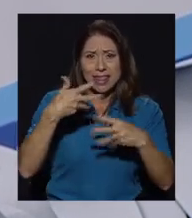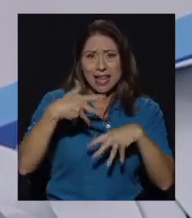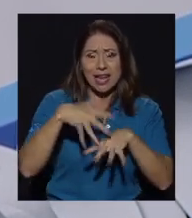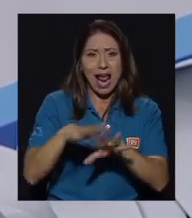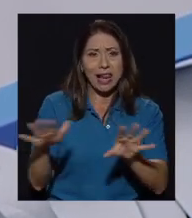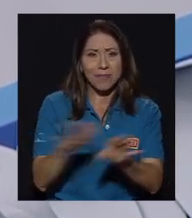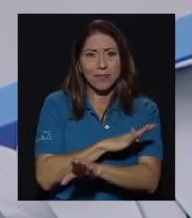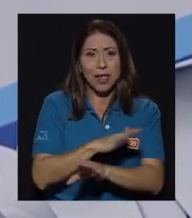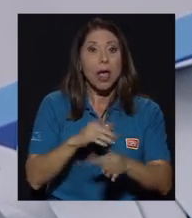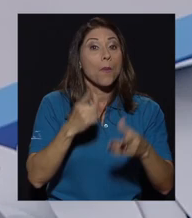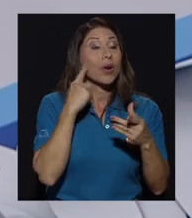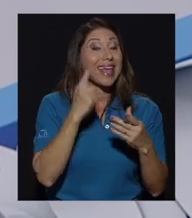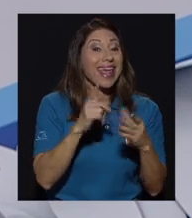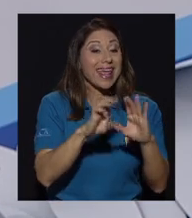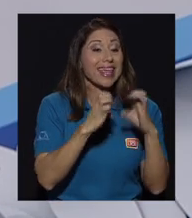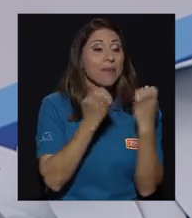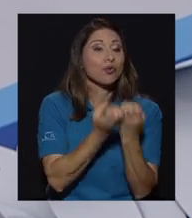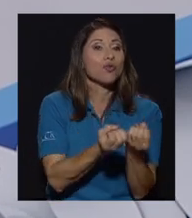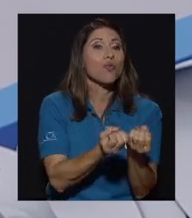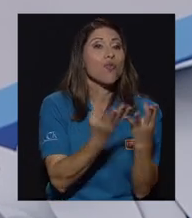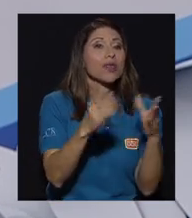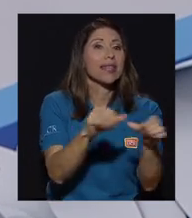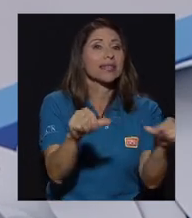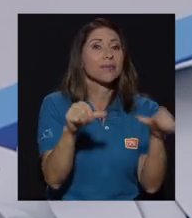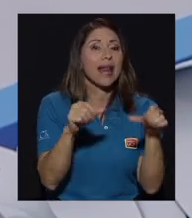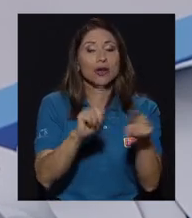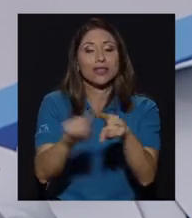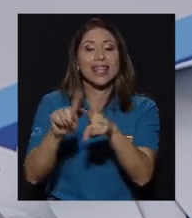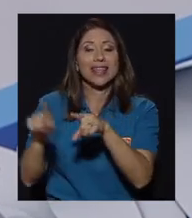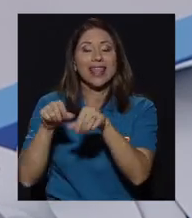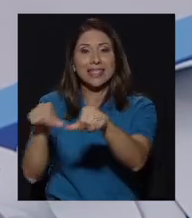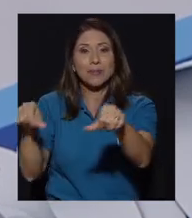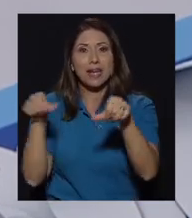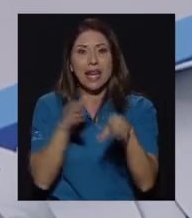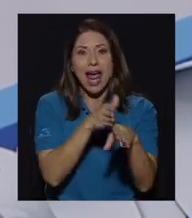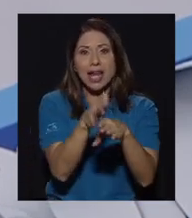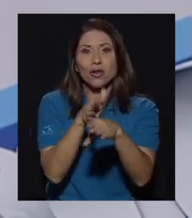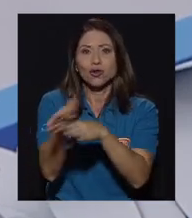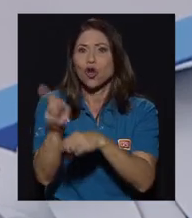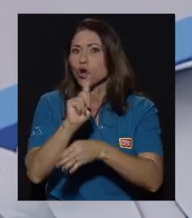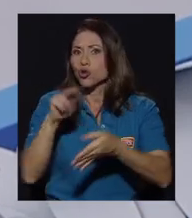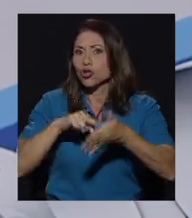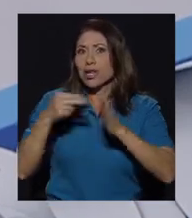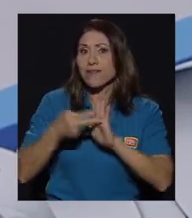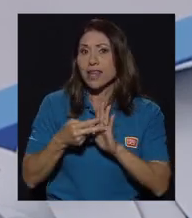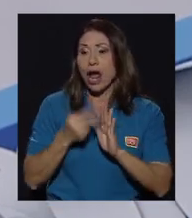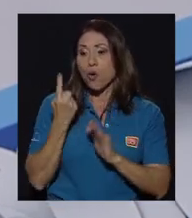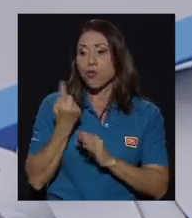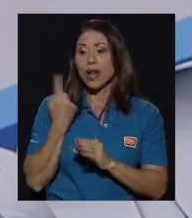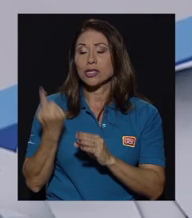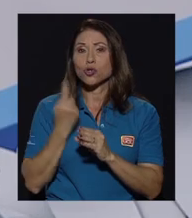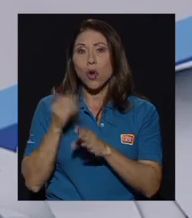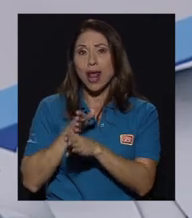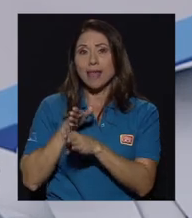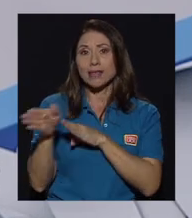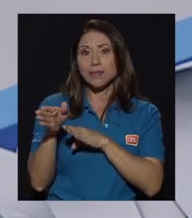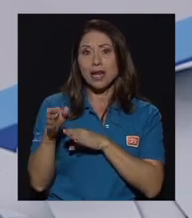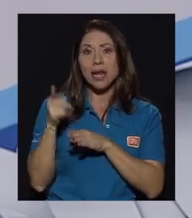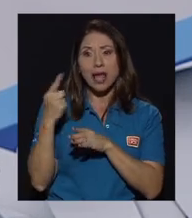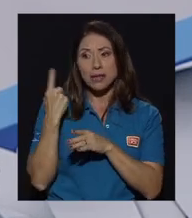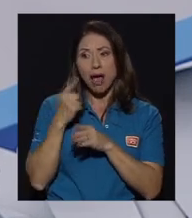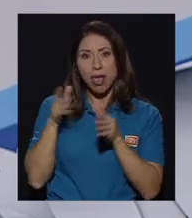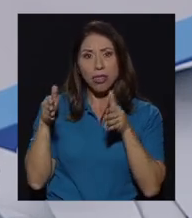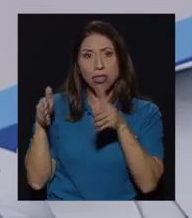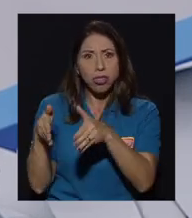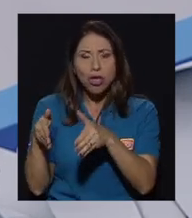equipos multidisciplinarios interdisciplinarios o sea no es que se hace un trabajo comunal desde una sola unidad académica desde una